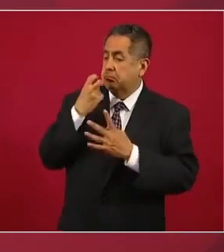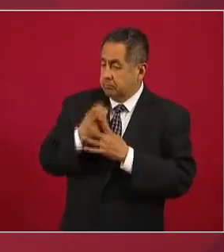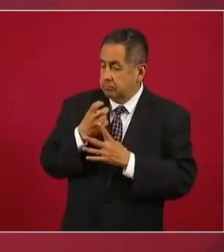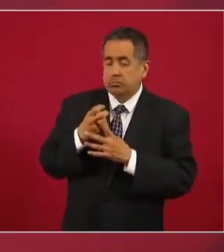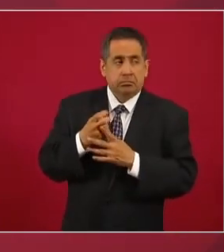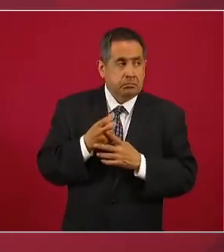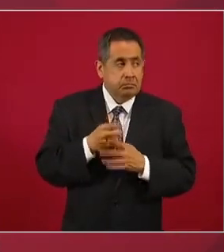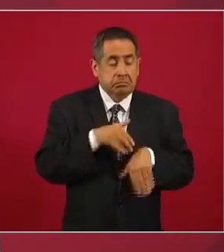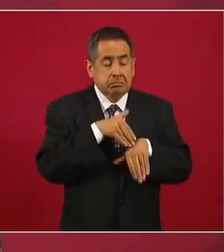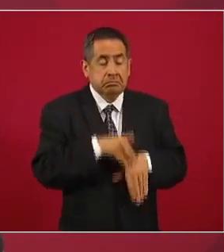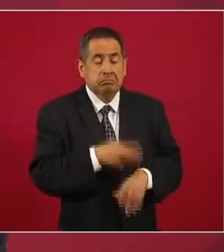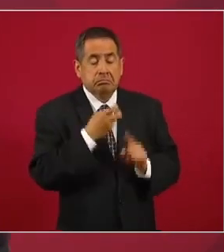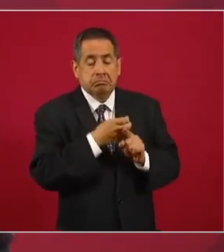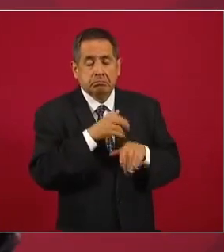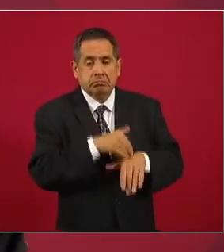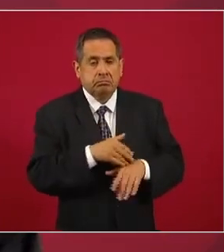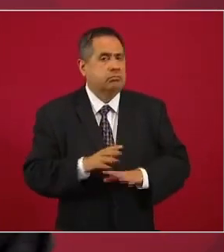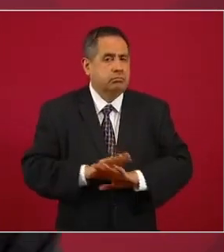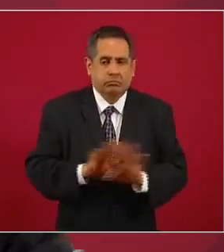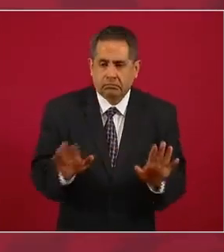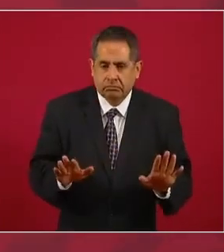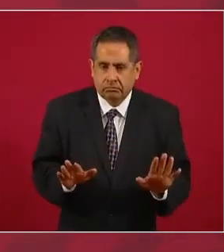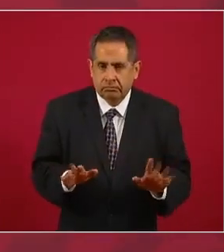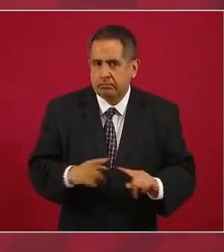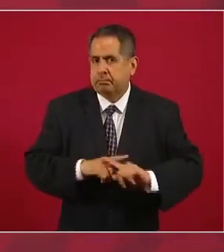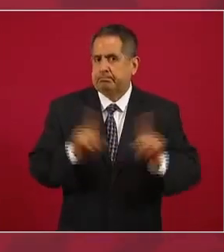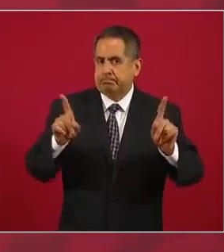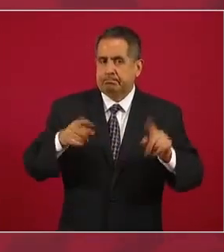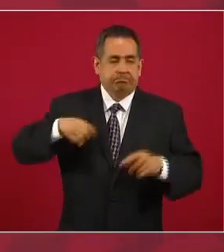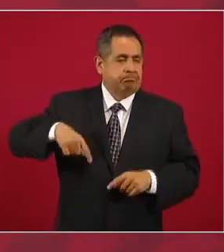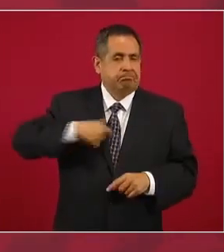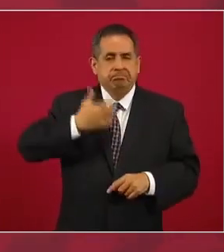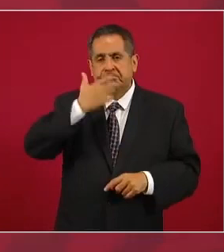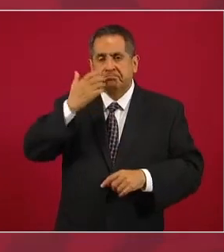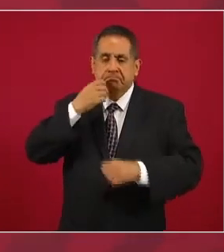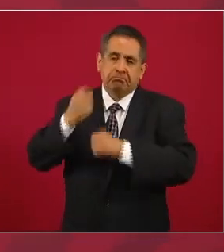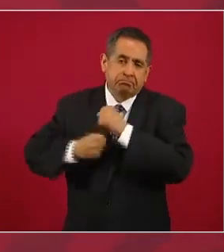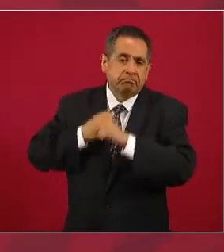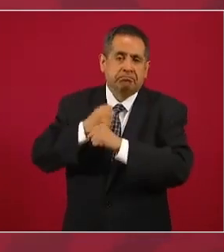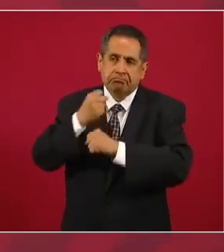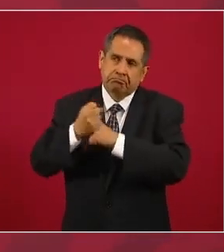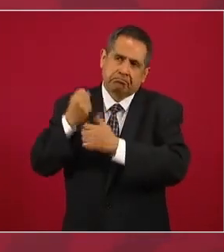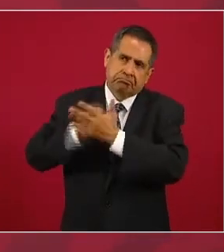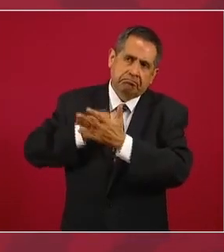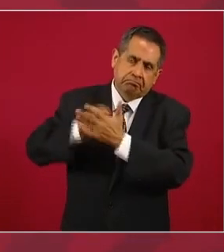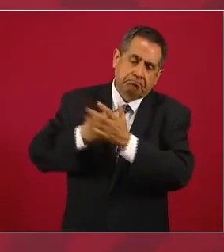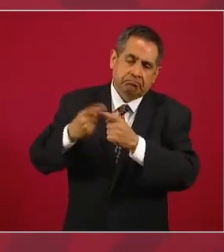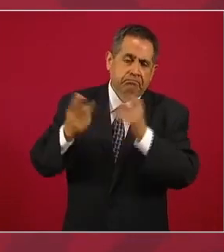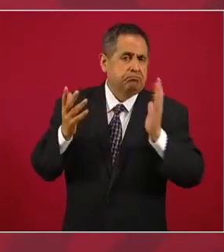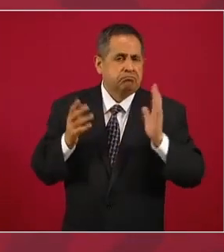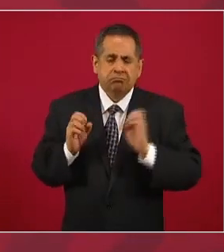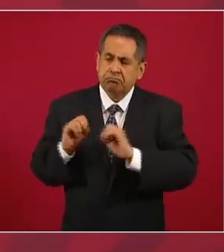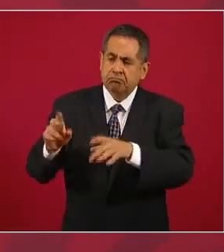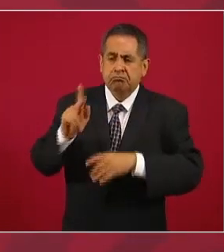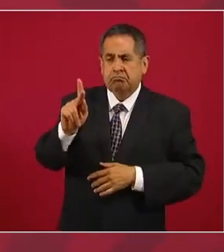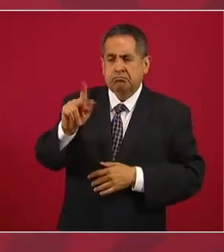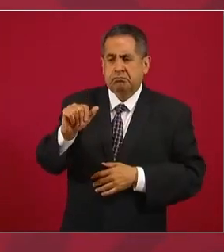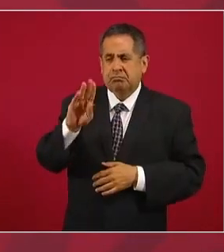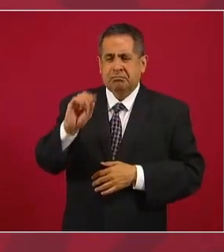Pero nosotros que venimos de la oposición, en el caso de Pablo Gómez,